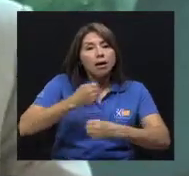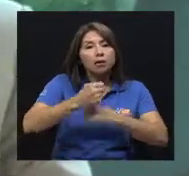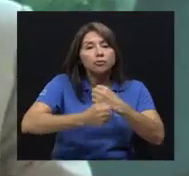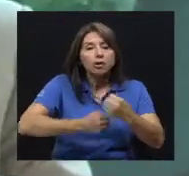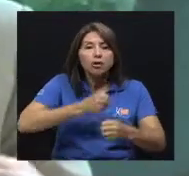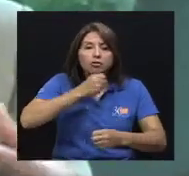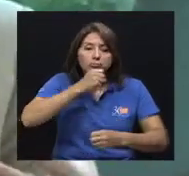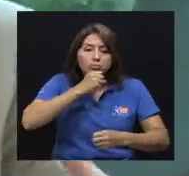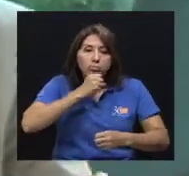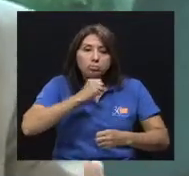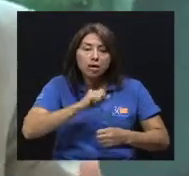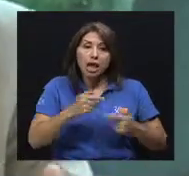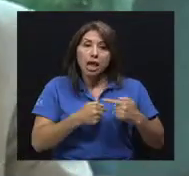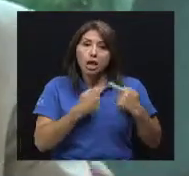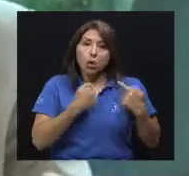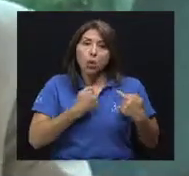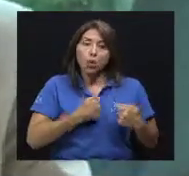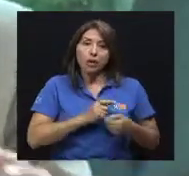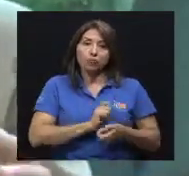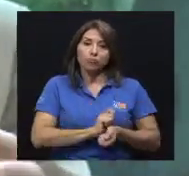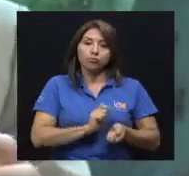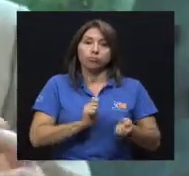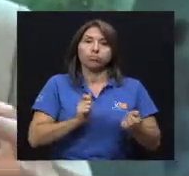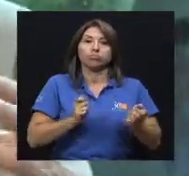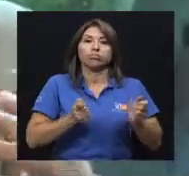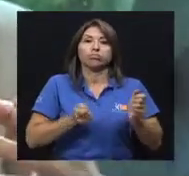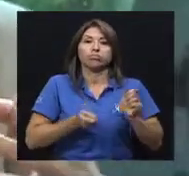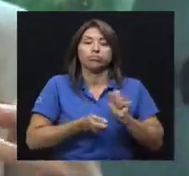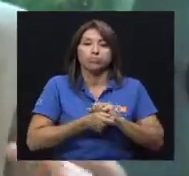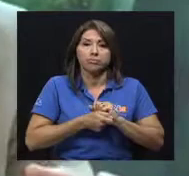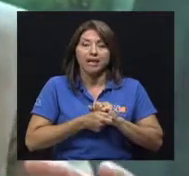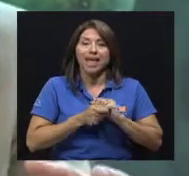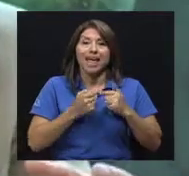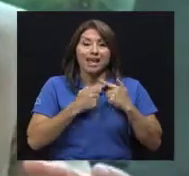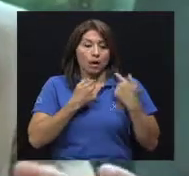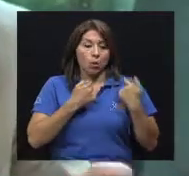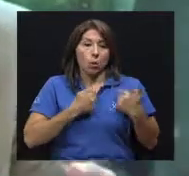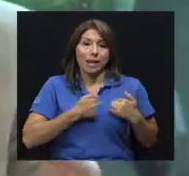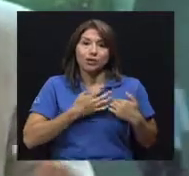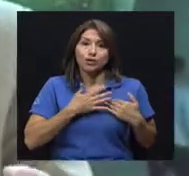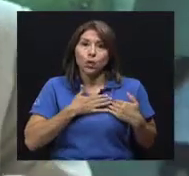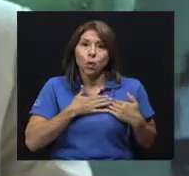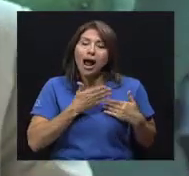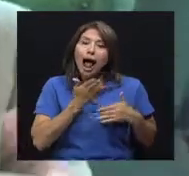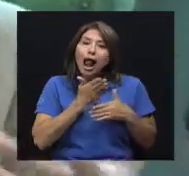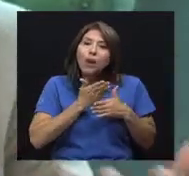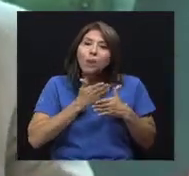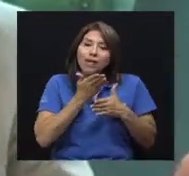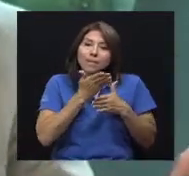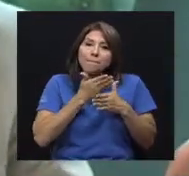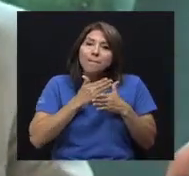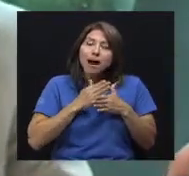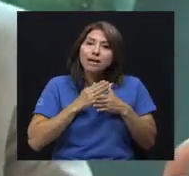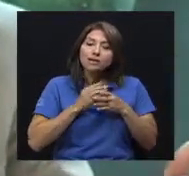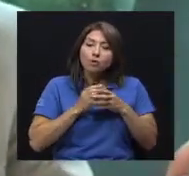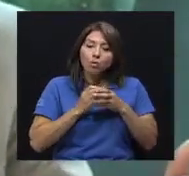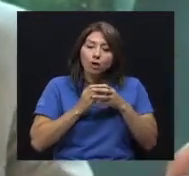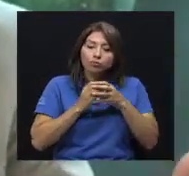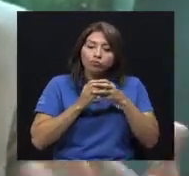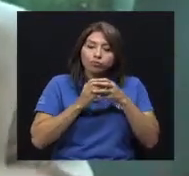entonces algunas zonas del corazón empiezan a crecer más de lo normal y a ser más rígidas de lo